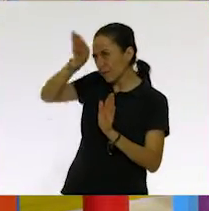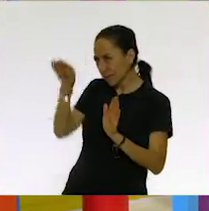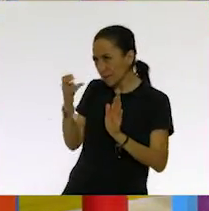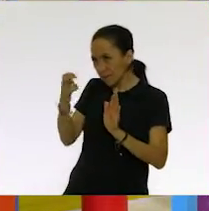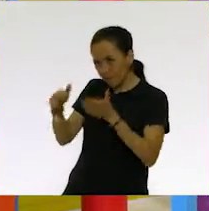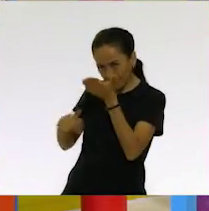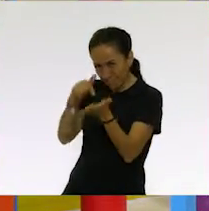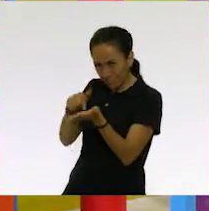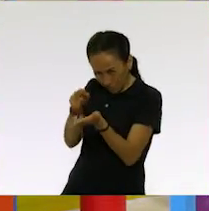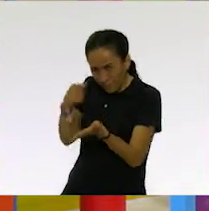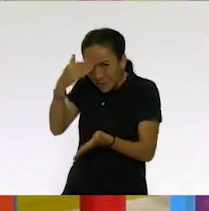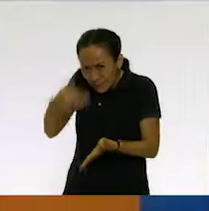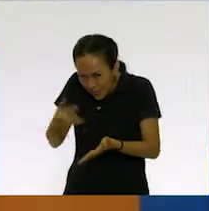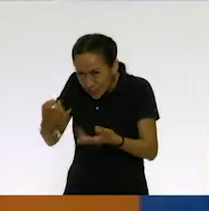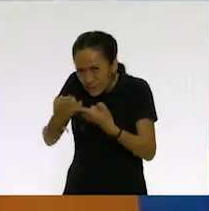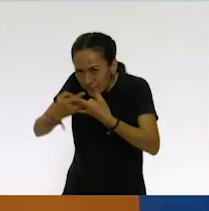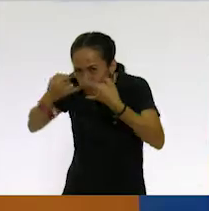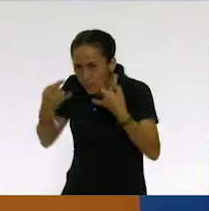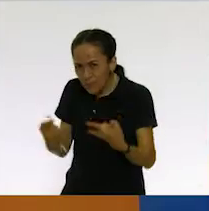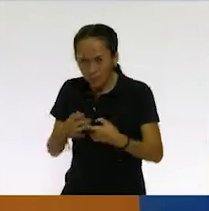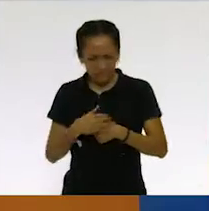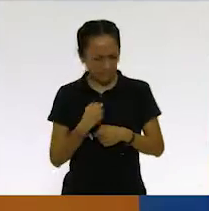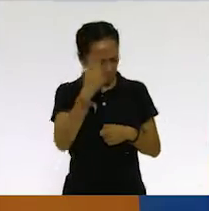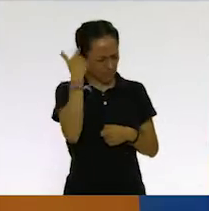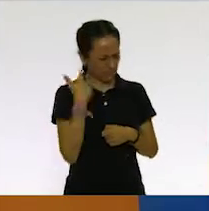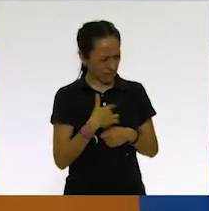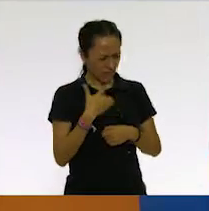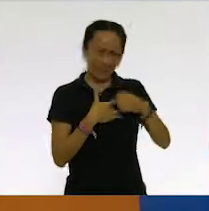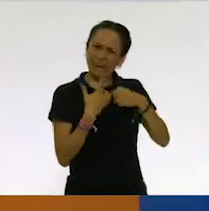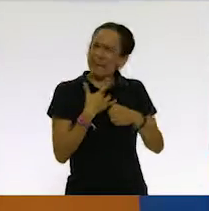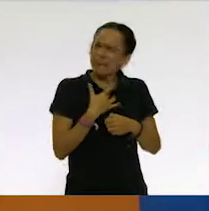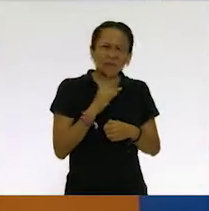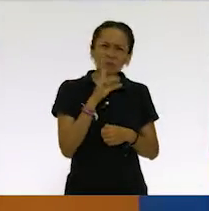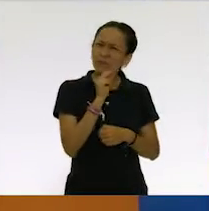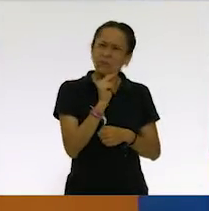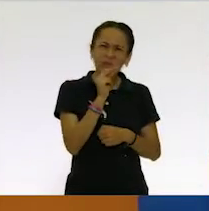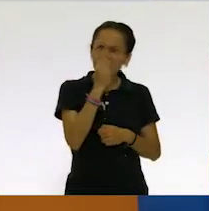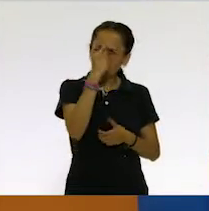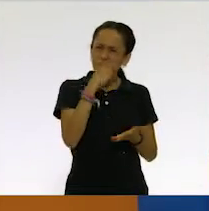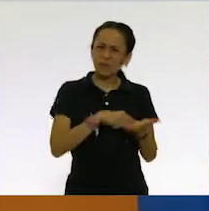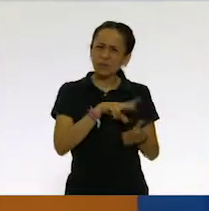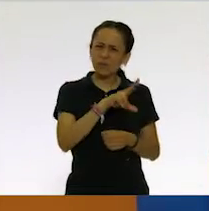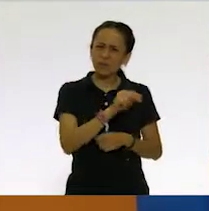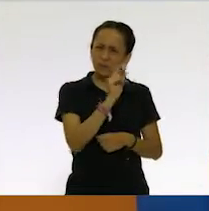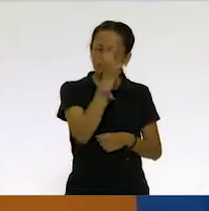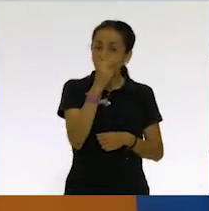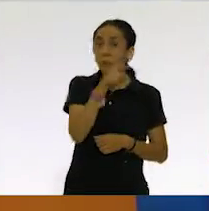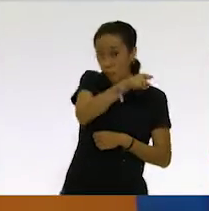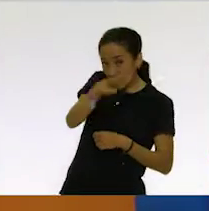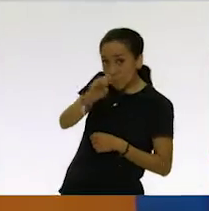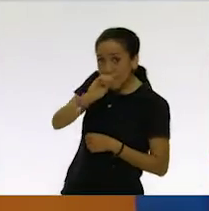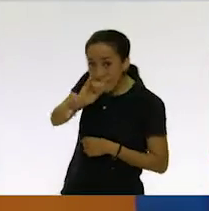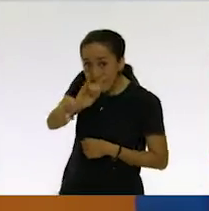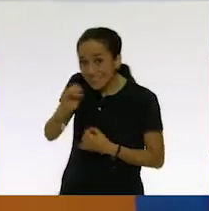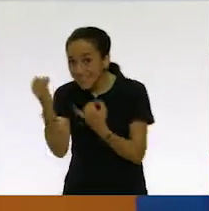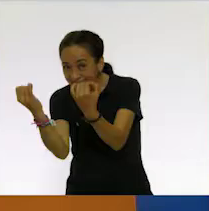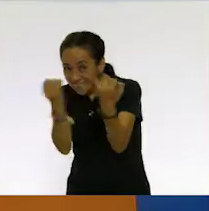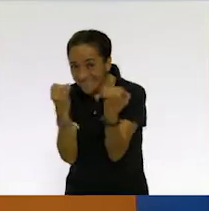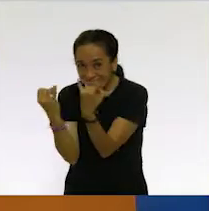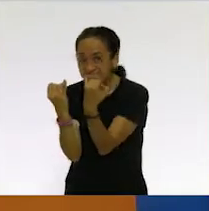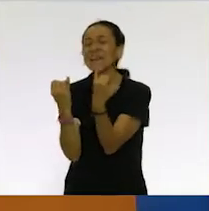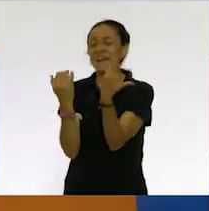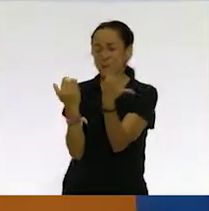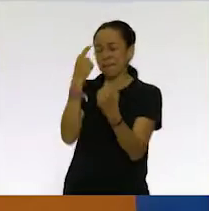Creo que no. ¿Ustedes? ¿Qué crees? Sí, ustedes dijeron que sí recuerdan el cuento de la cueva. Para que tú lo recuerdes